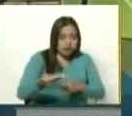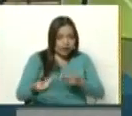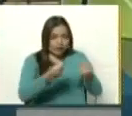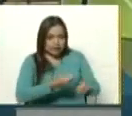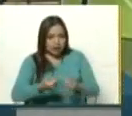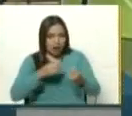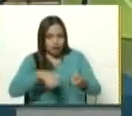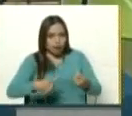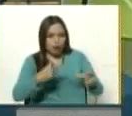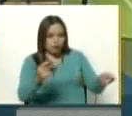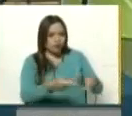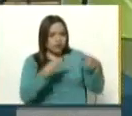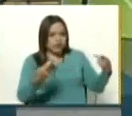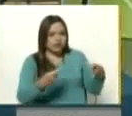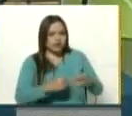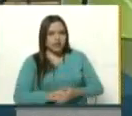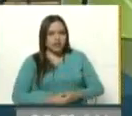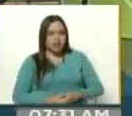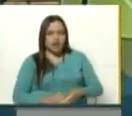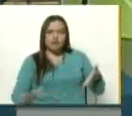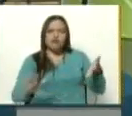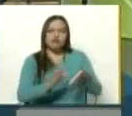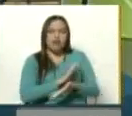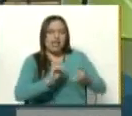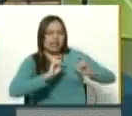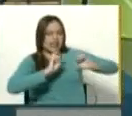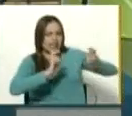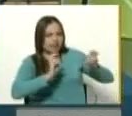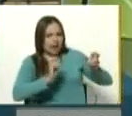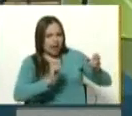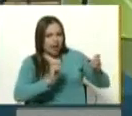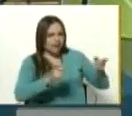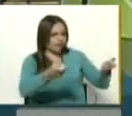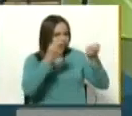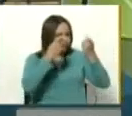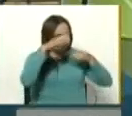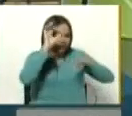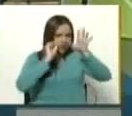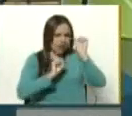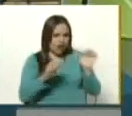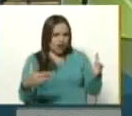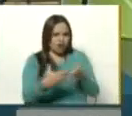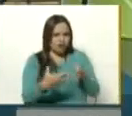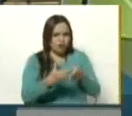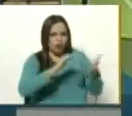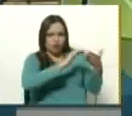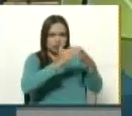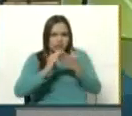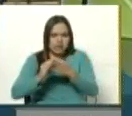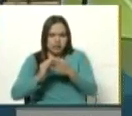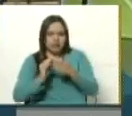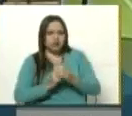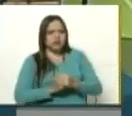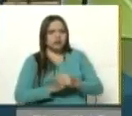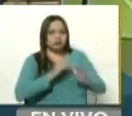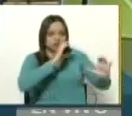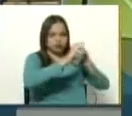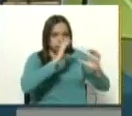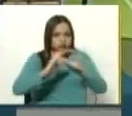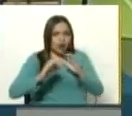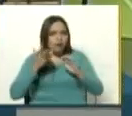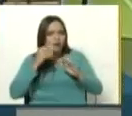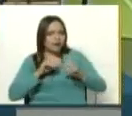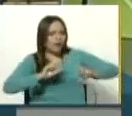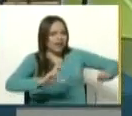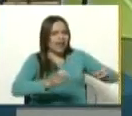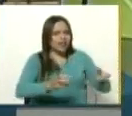También posibilidad. Ahora, el tema de la formación dentro de los medios comunitarios alternativos, en el caso, además de la emisora Radio